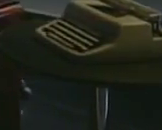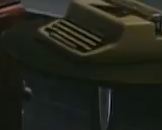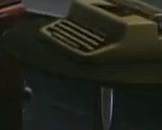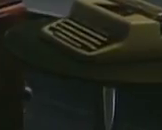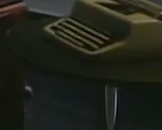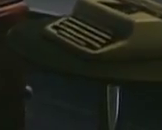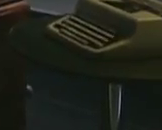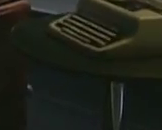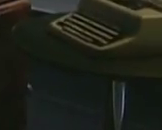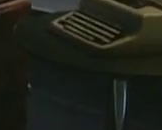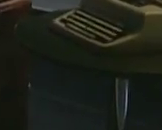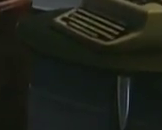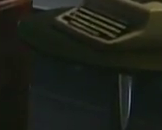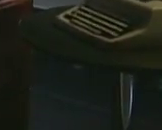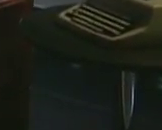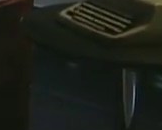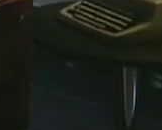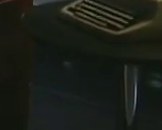peces.